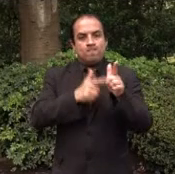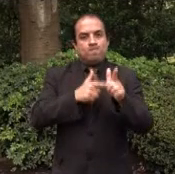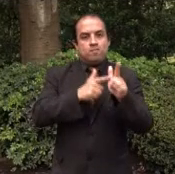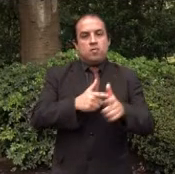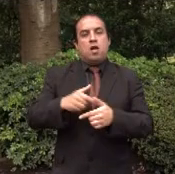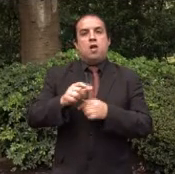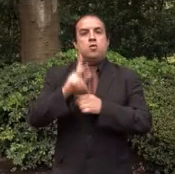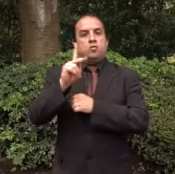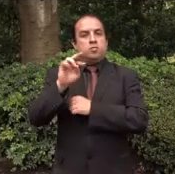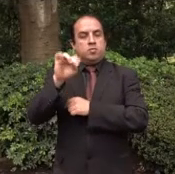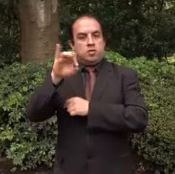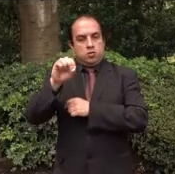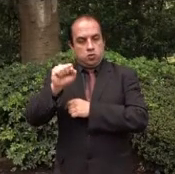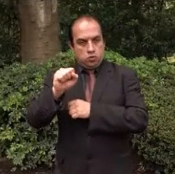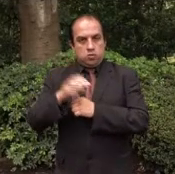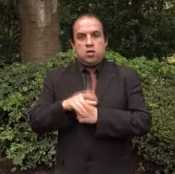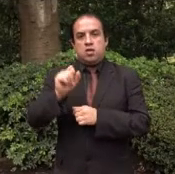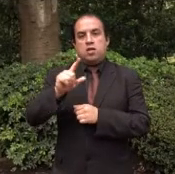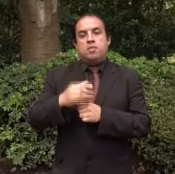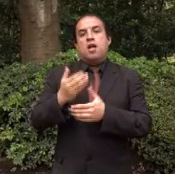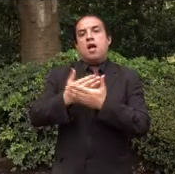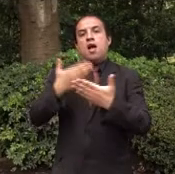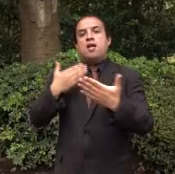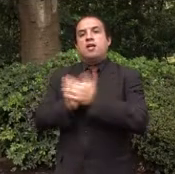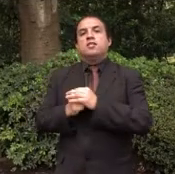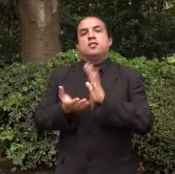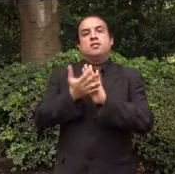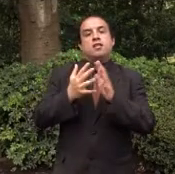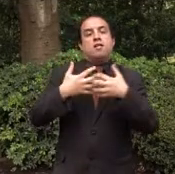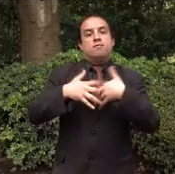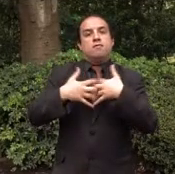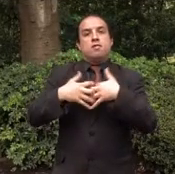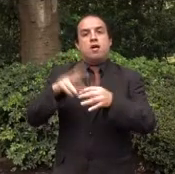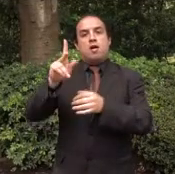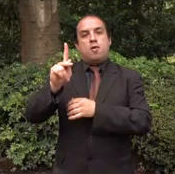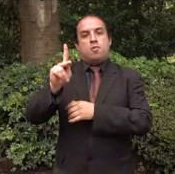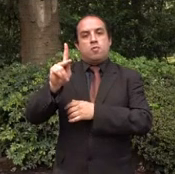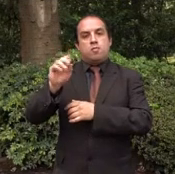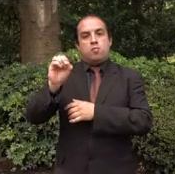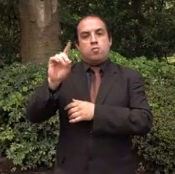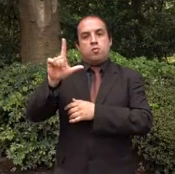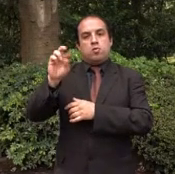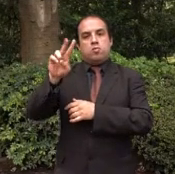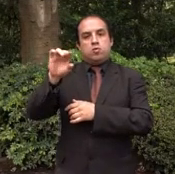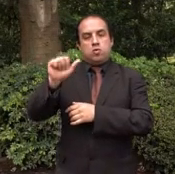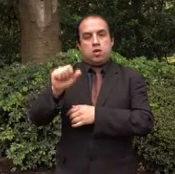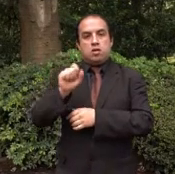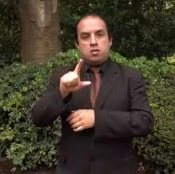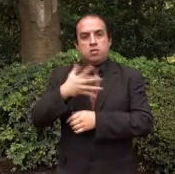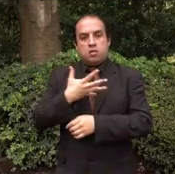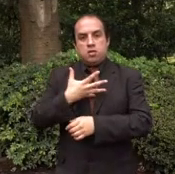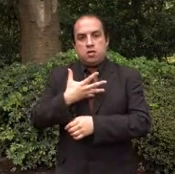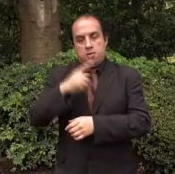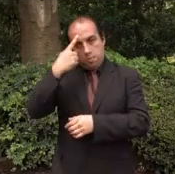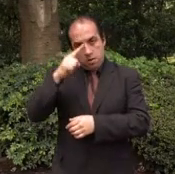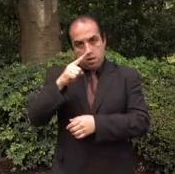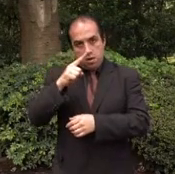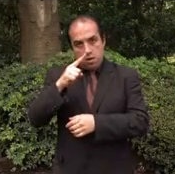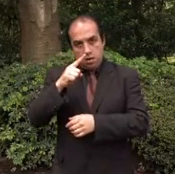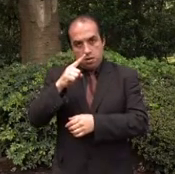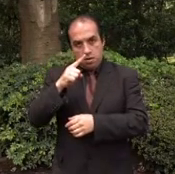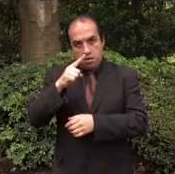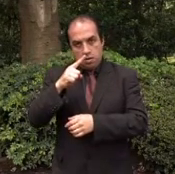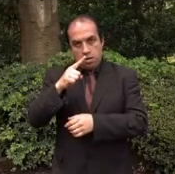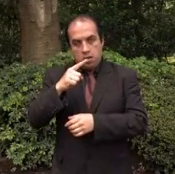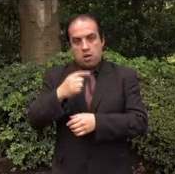la memoria de la antigua fábrica de pólvora, fungirá como un museo de sitio abierto al público para exposiciones temporales y permanentes sobre la